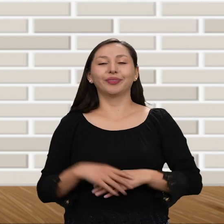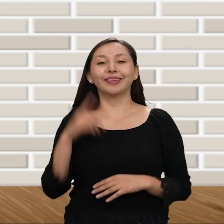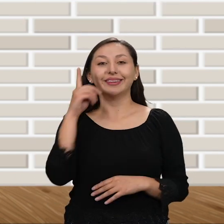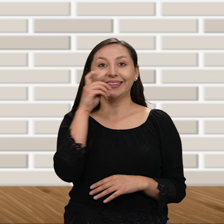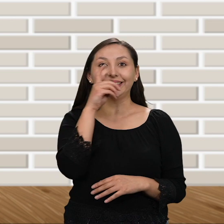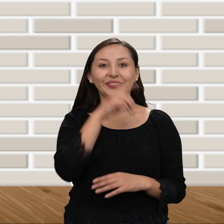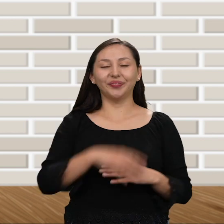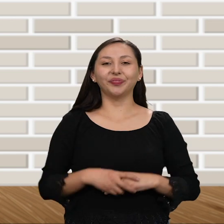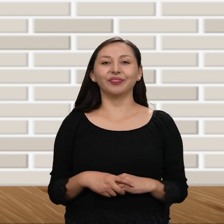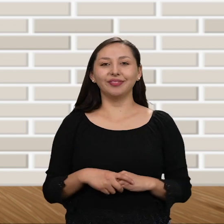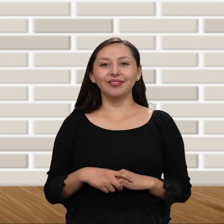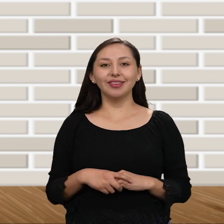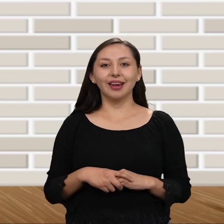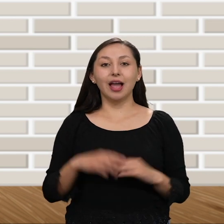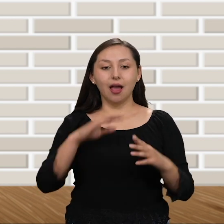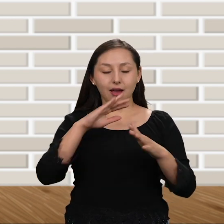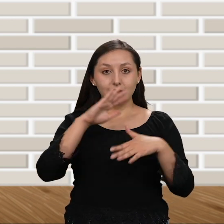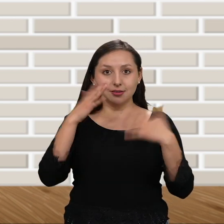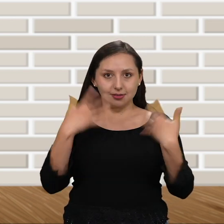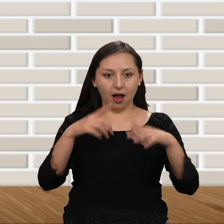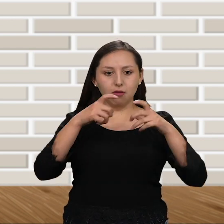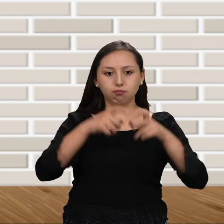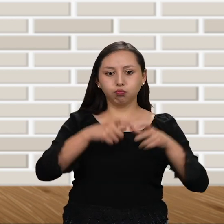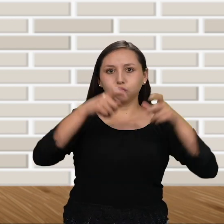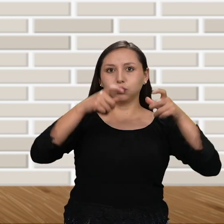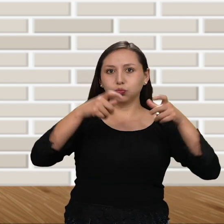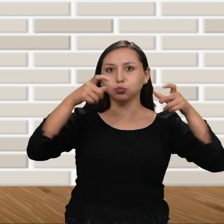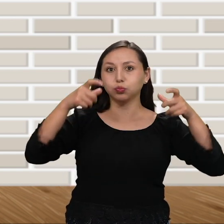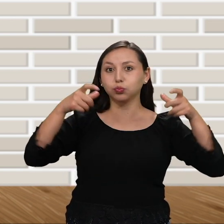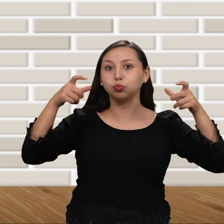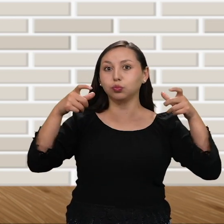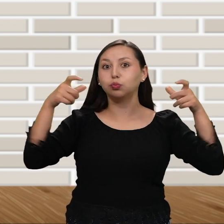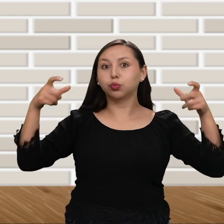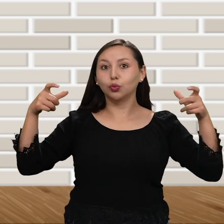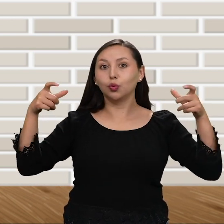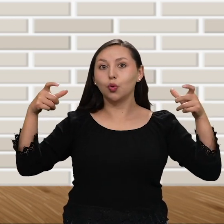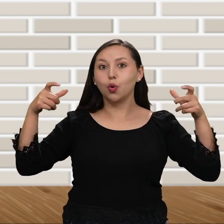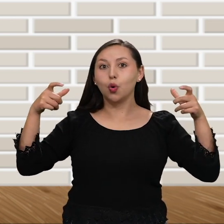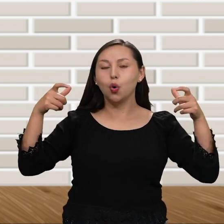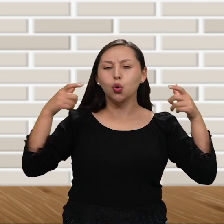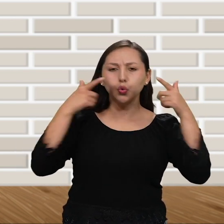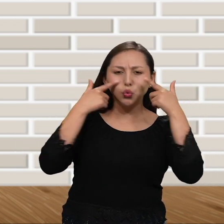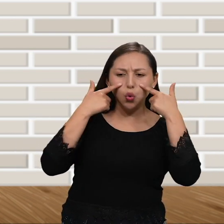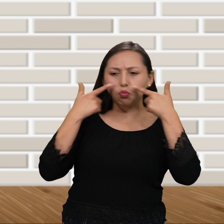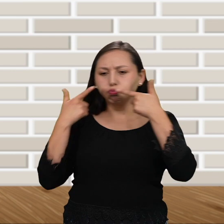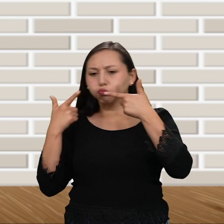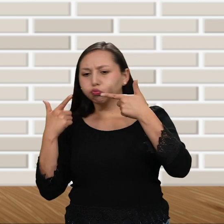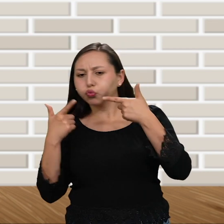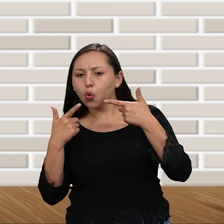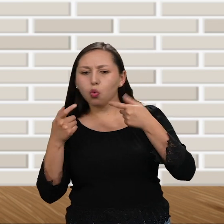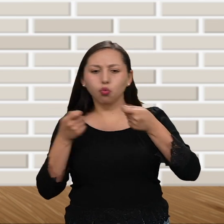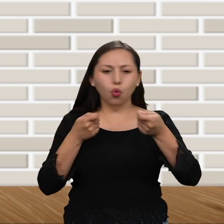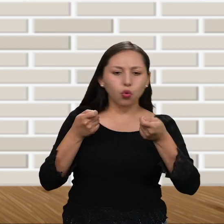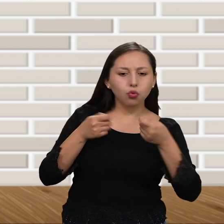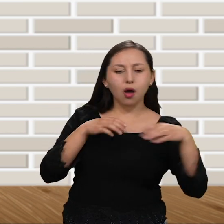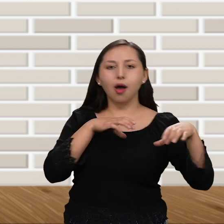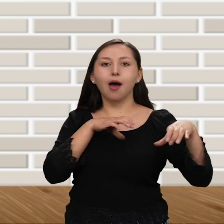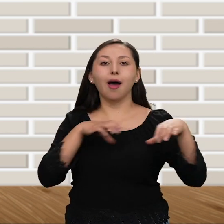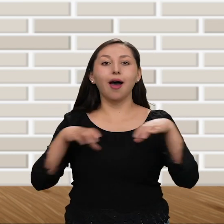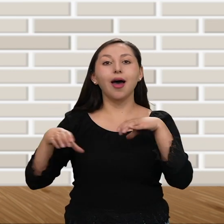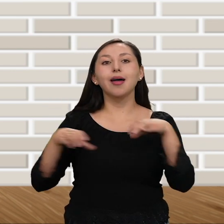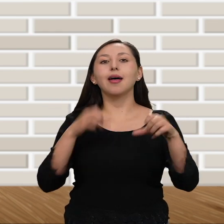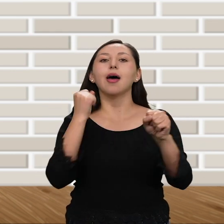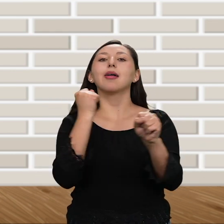asentamientos, optaron por una organización jerárquica que mantuvo supervisadas las actividades que surgieron en esta etapa, como